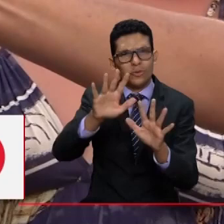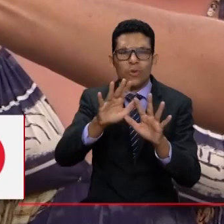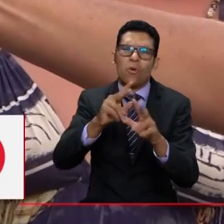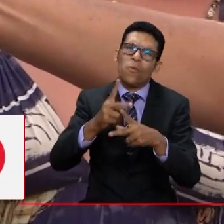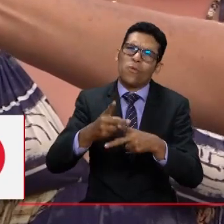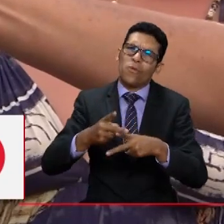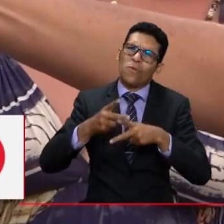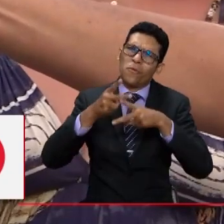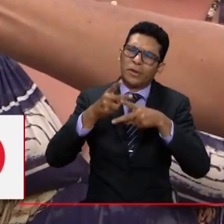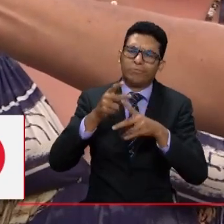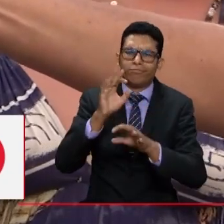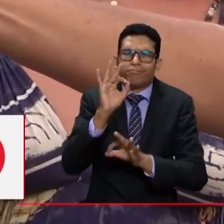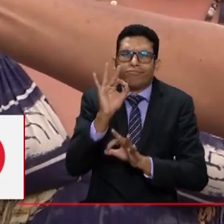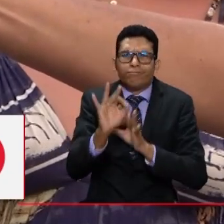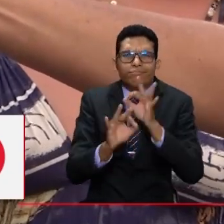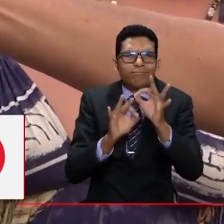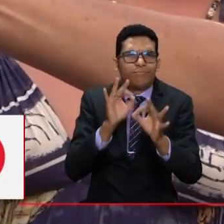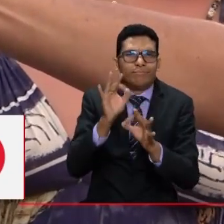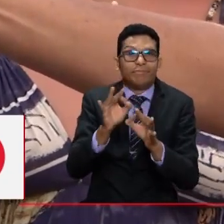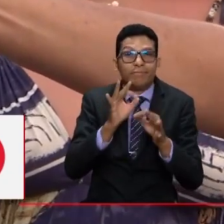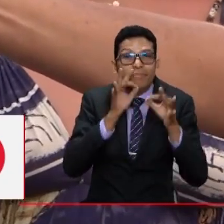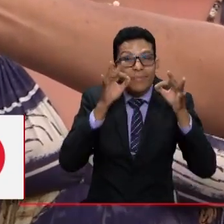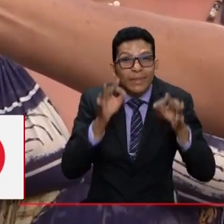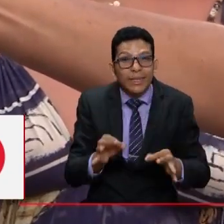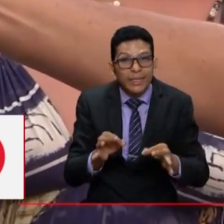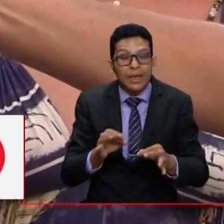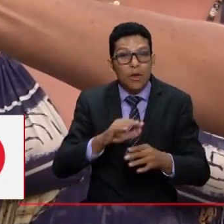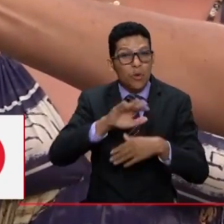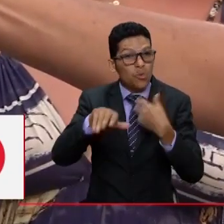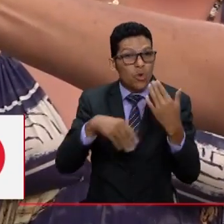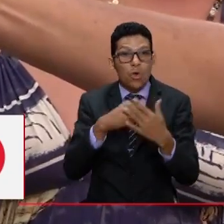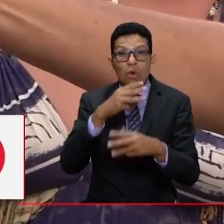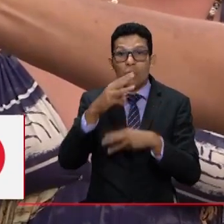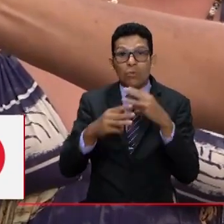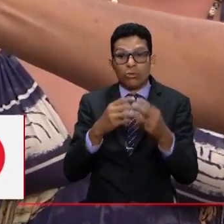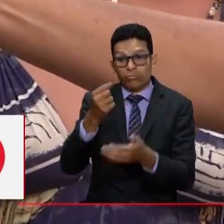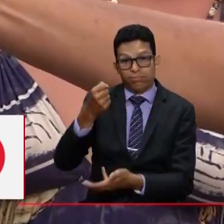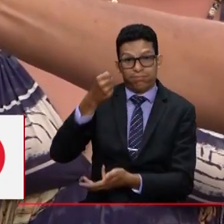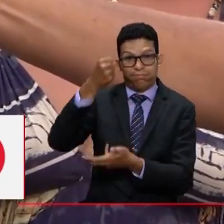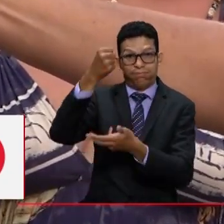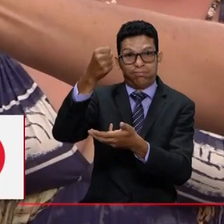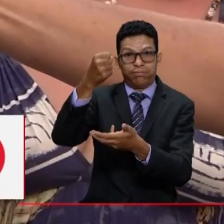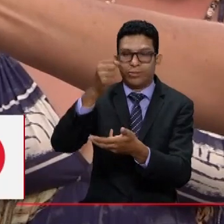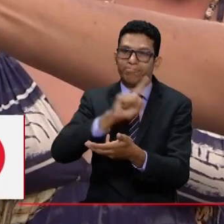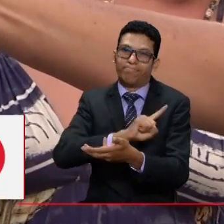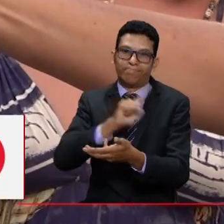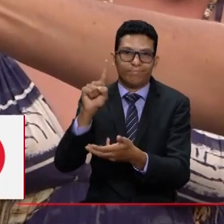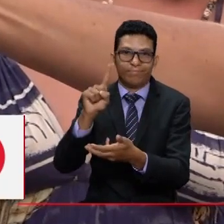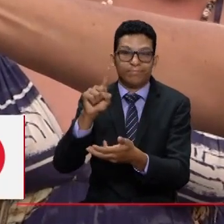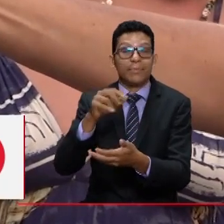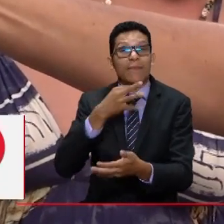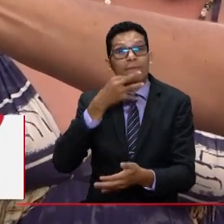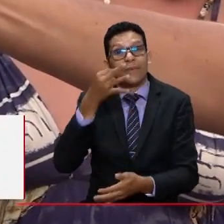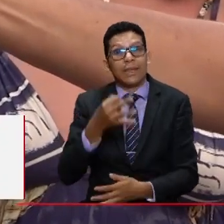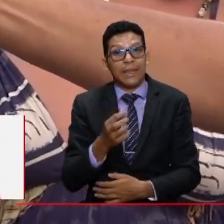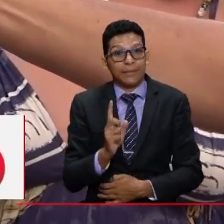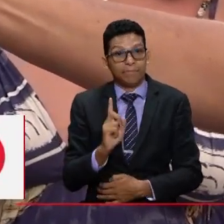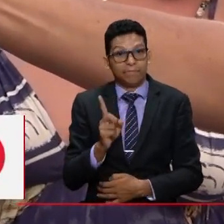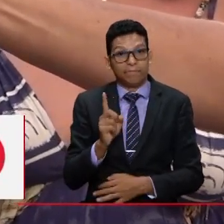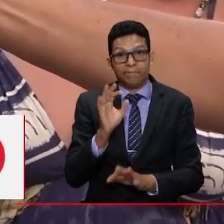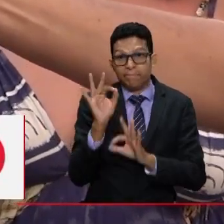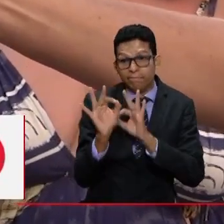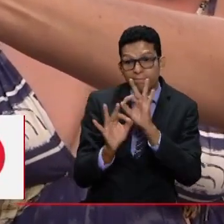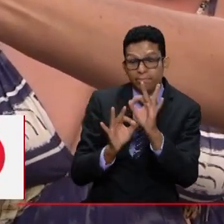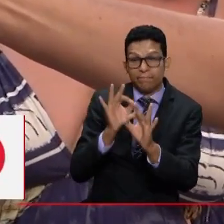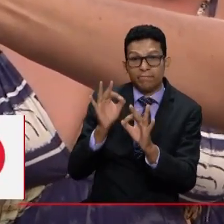cuidarla porque realmente no todo el mundo invierte en este tipo de monumentos y la verdad es que